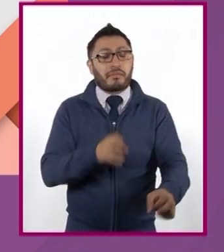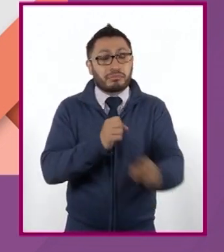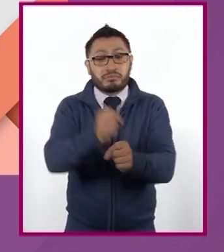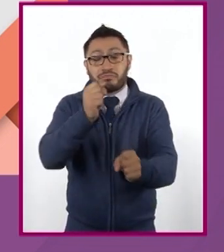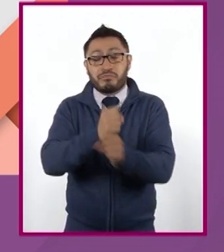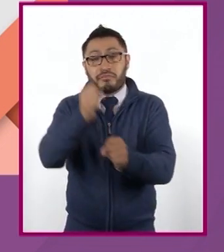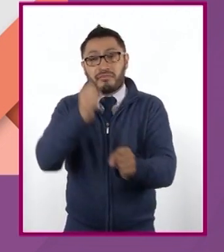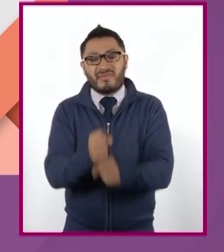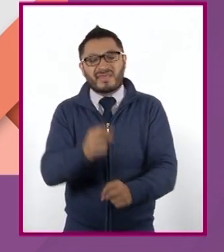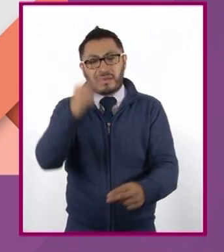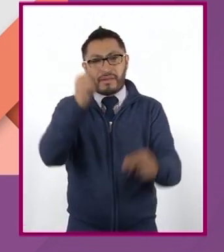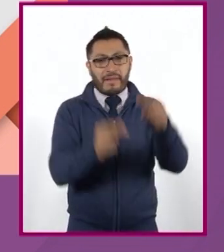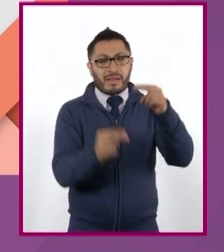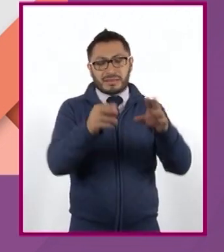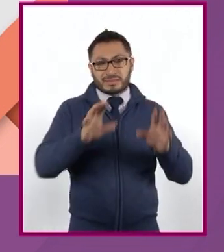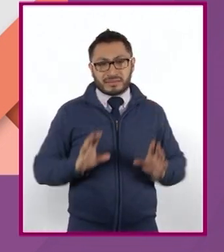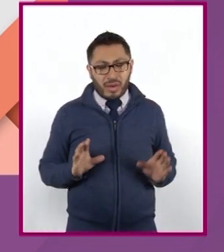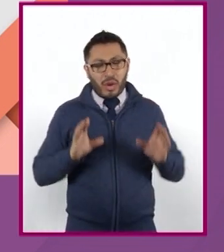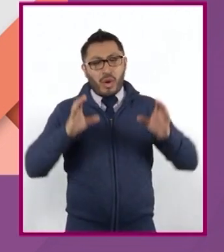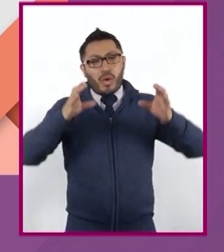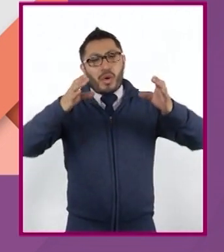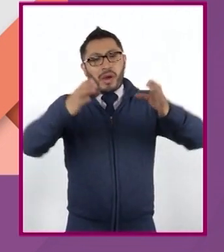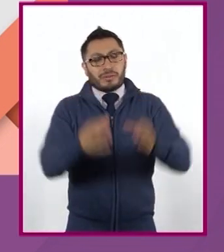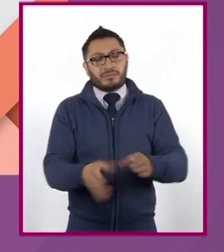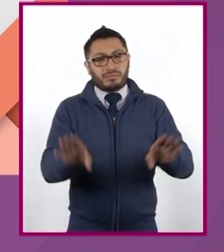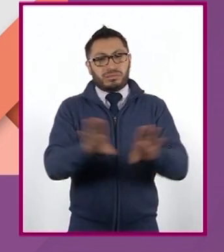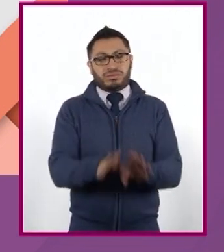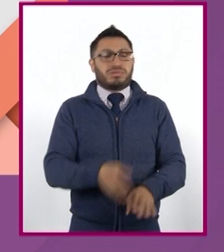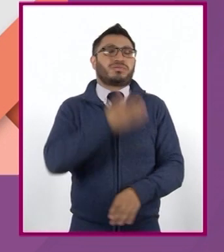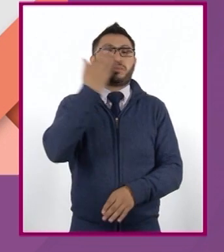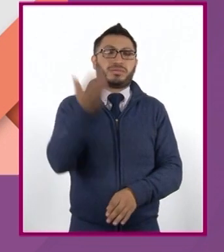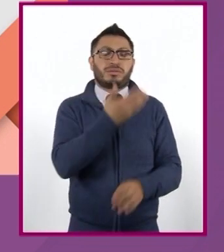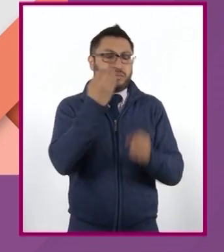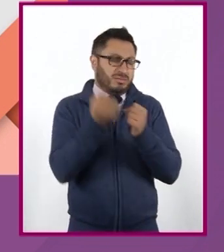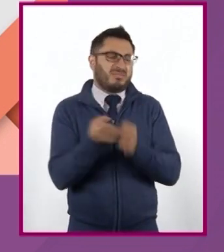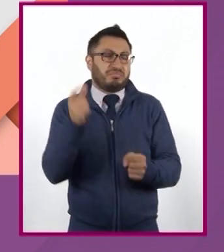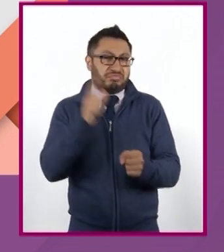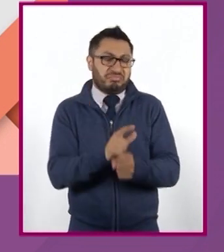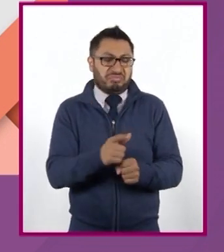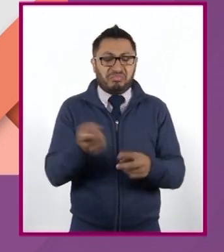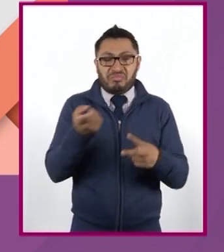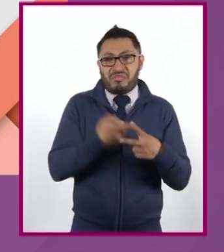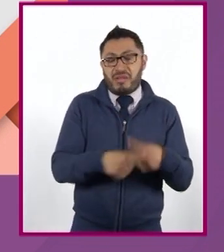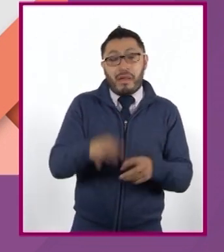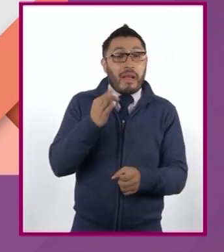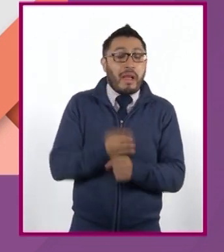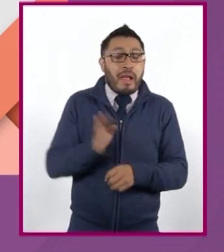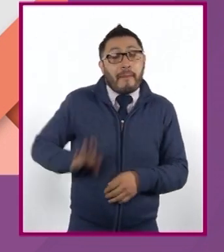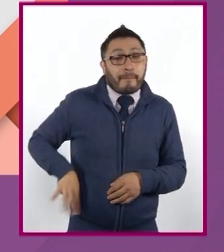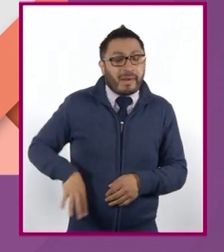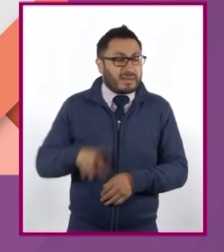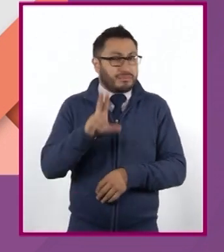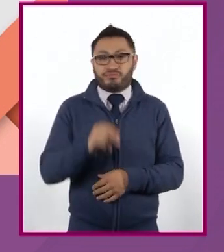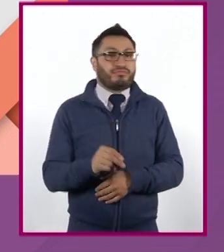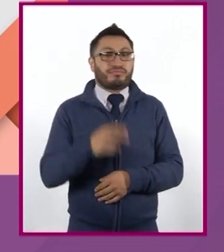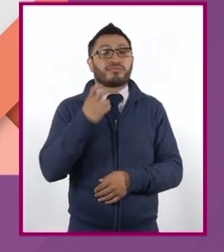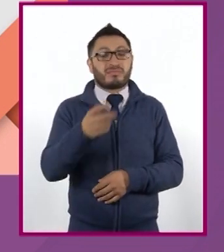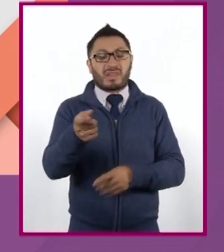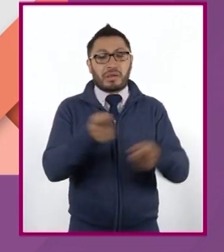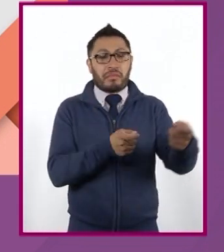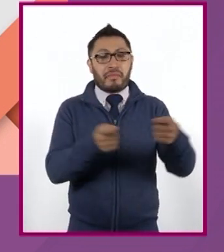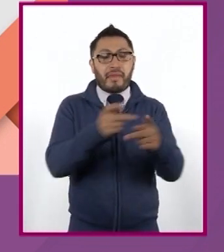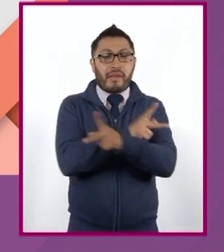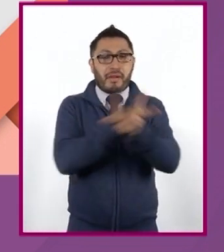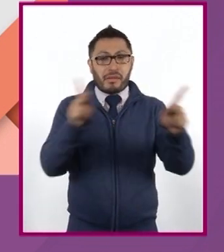violencia a nivel colectivo sea una práctica social que se inicia ahora. El manejo público